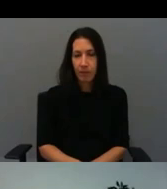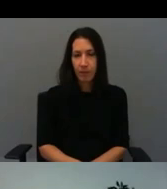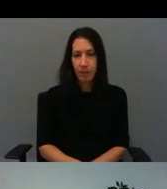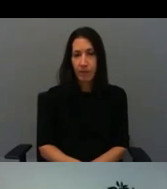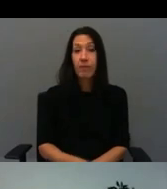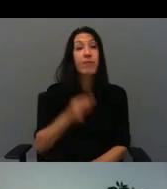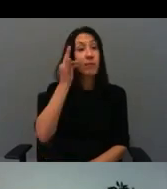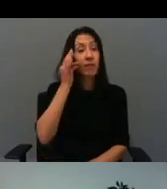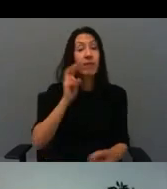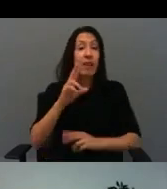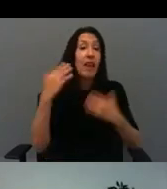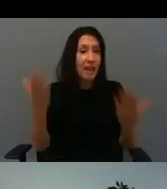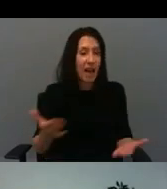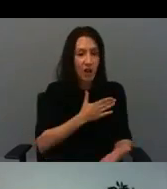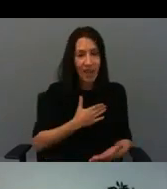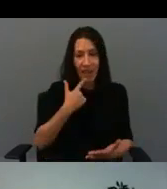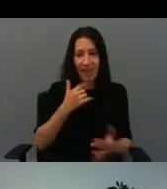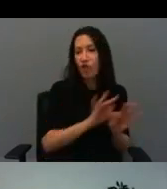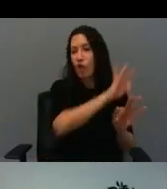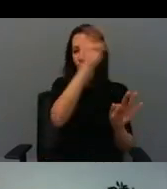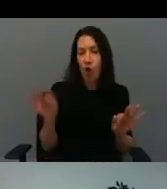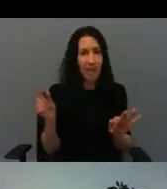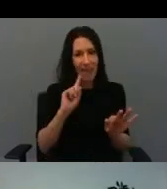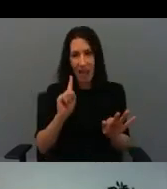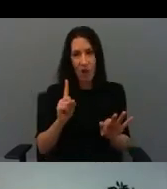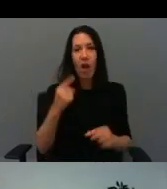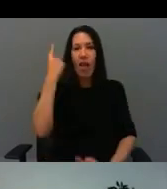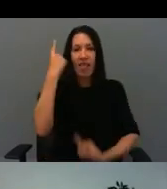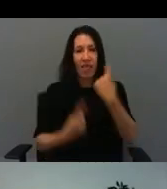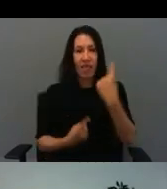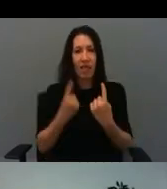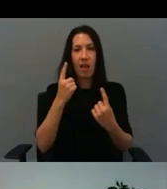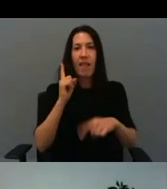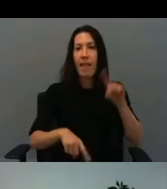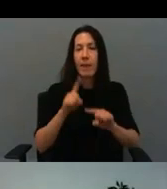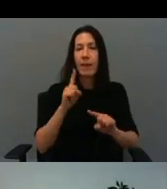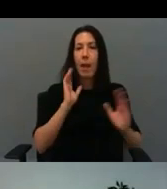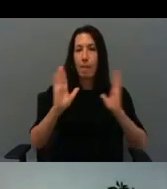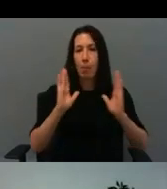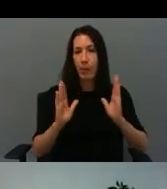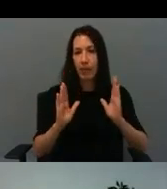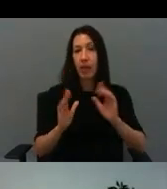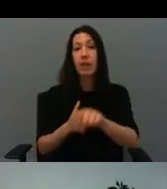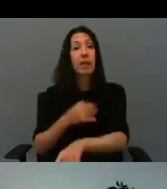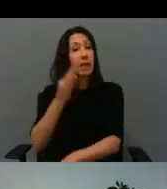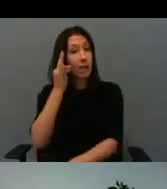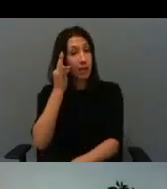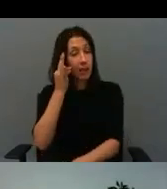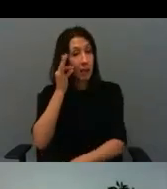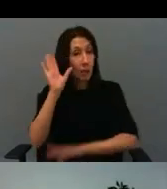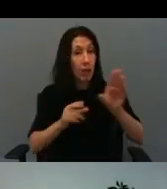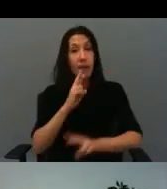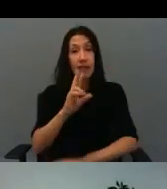Claro, vienen momentos puntuales. Eso es. Claro, él lo que asiste es a un centro de día en una de las